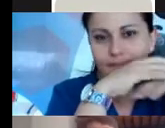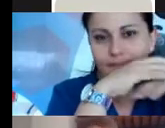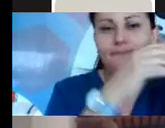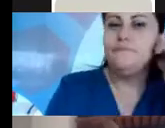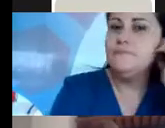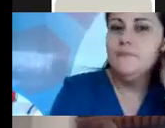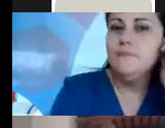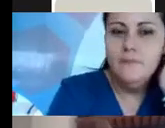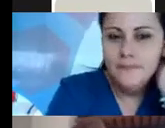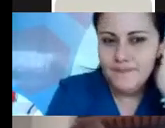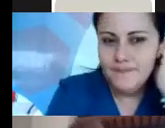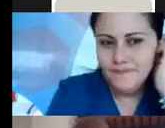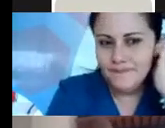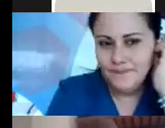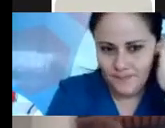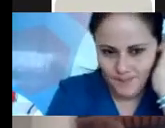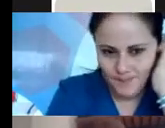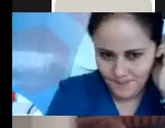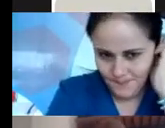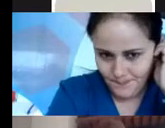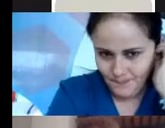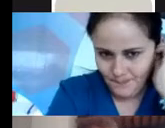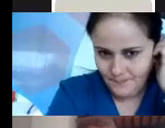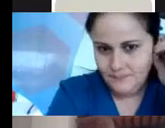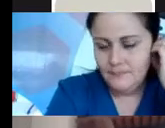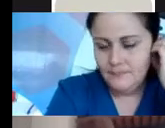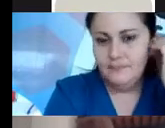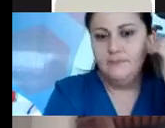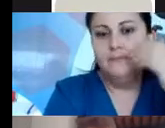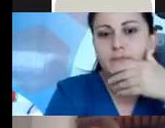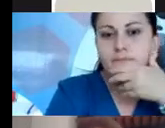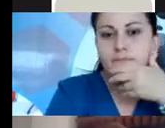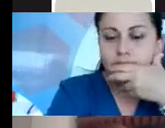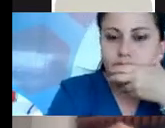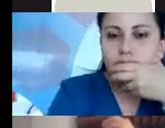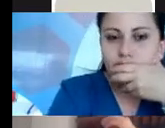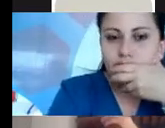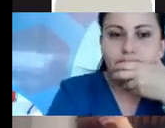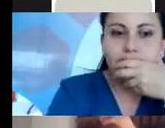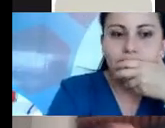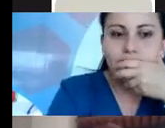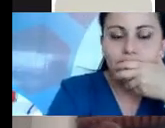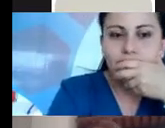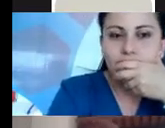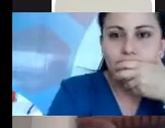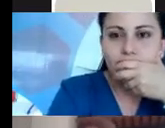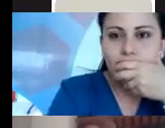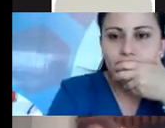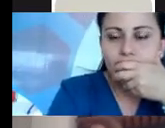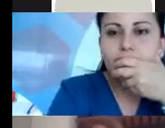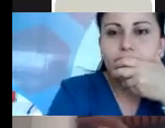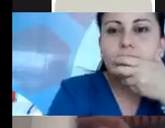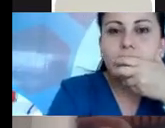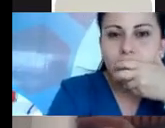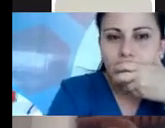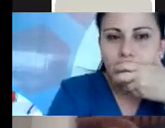WC19, WC20 en el sistema de deformidad de los espaldares, el